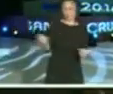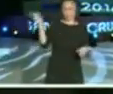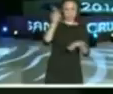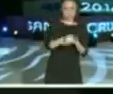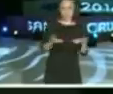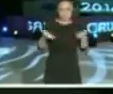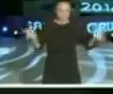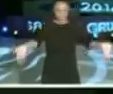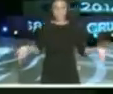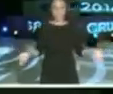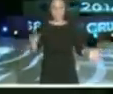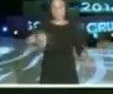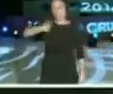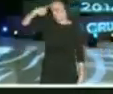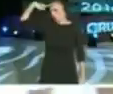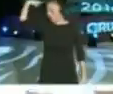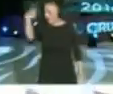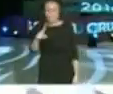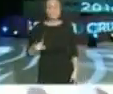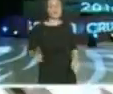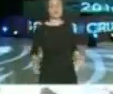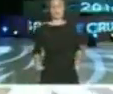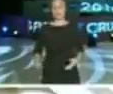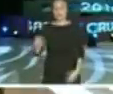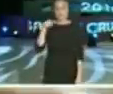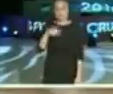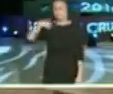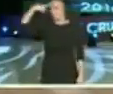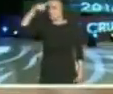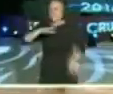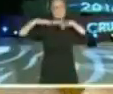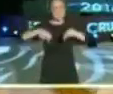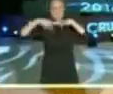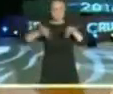uno! ¡Lo sabía! ¡Siempre ganan los